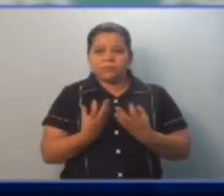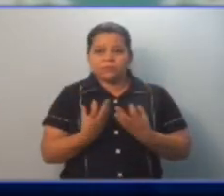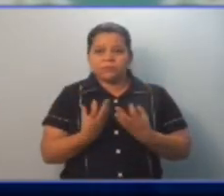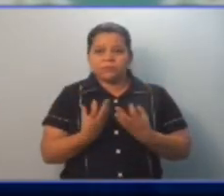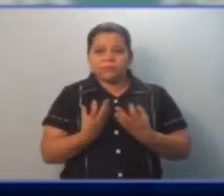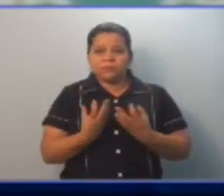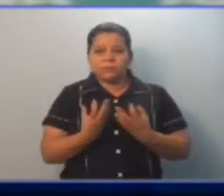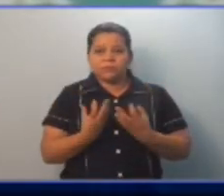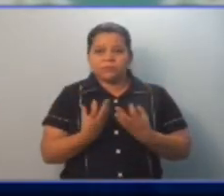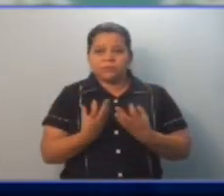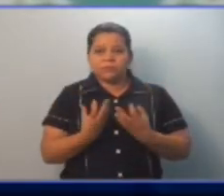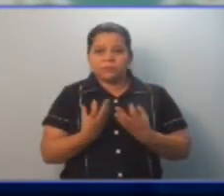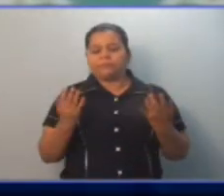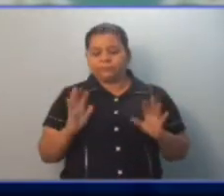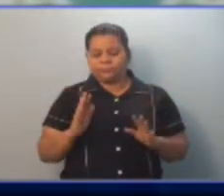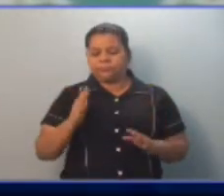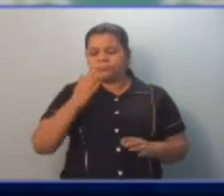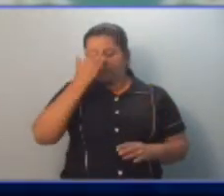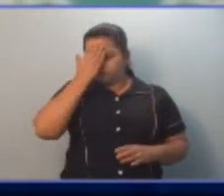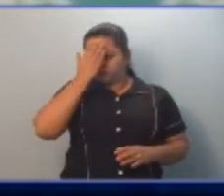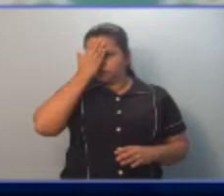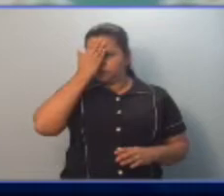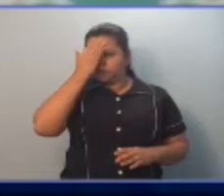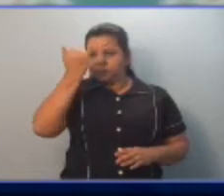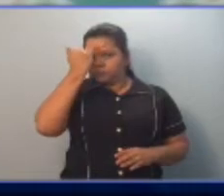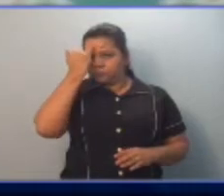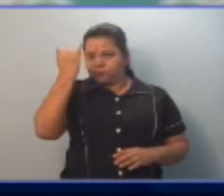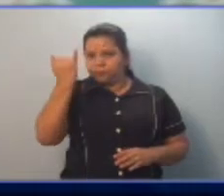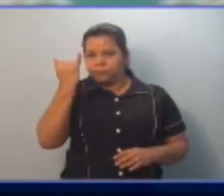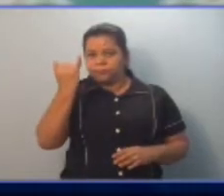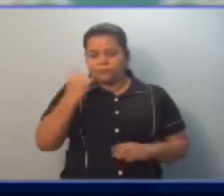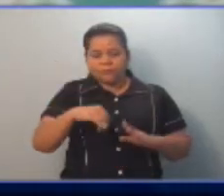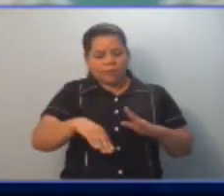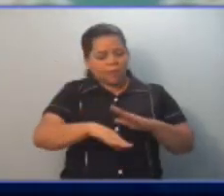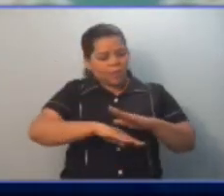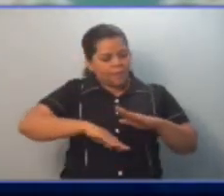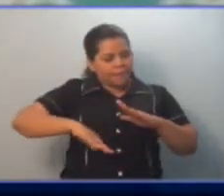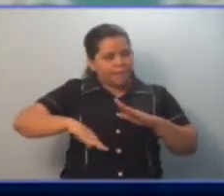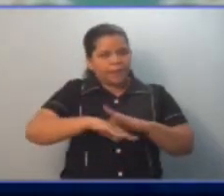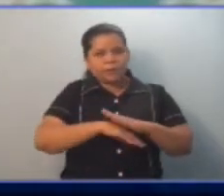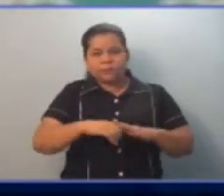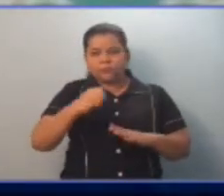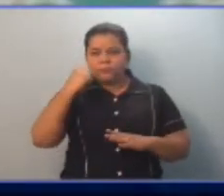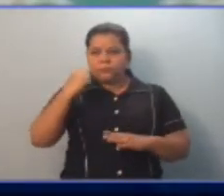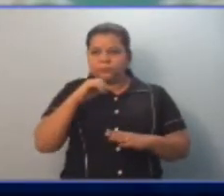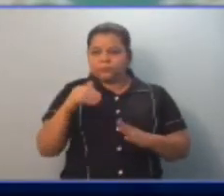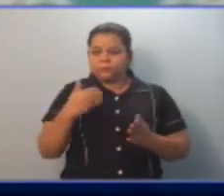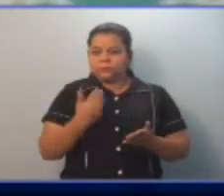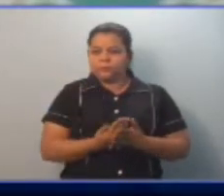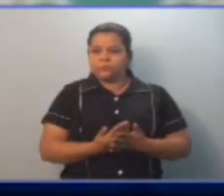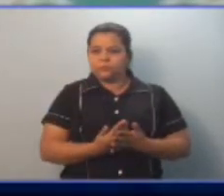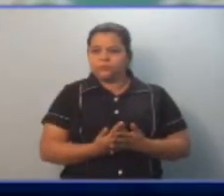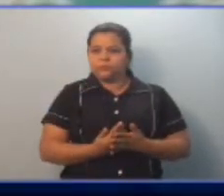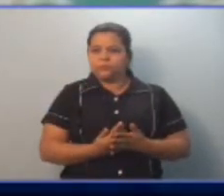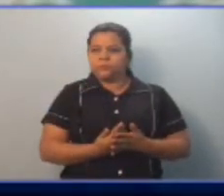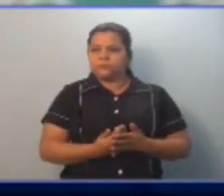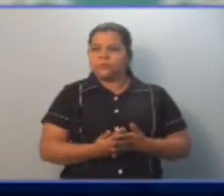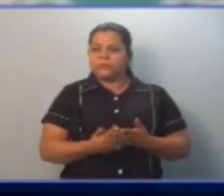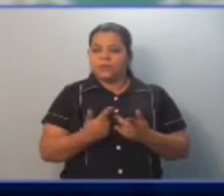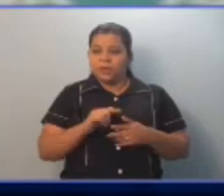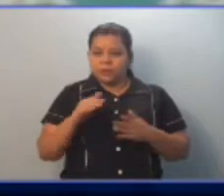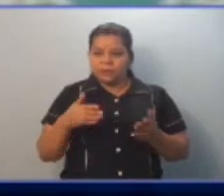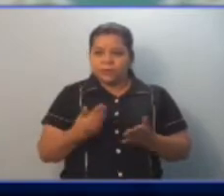Partamos de que hay ideas o posiciones muy fundamentalistas en torno a esto. Y hay ideas que son un poco